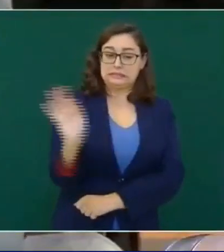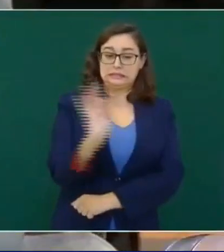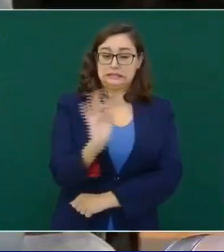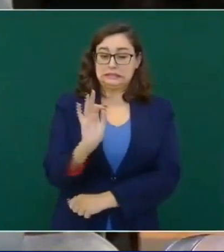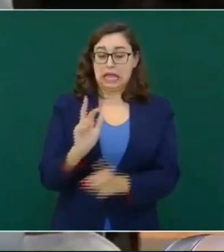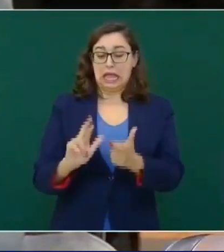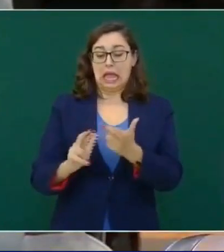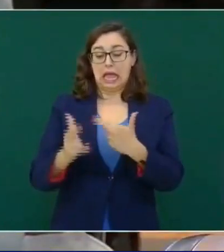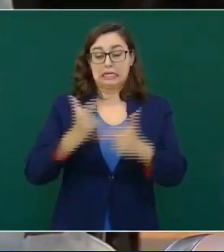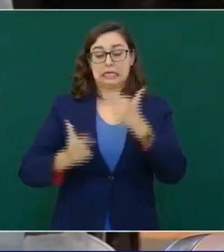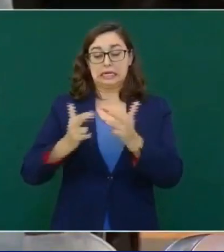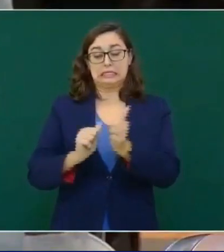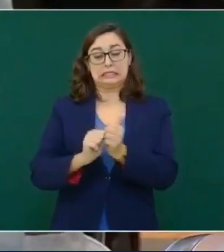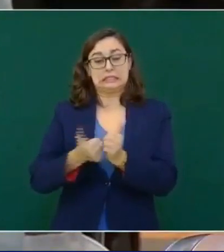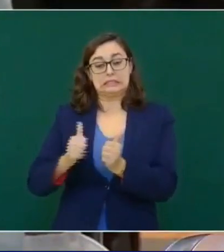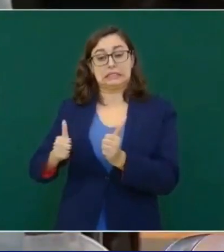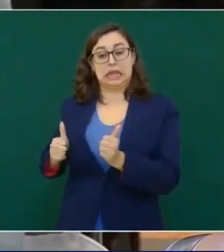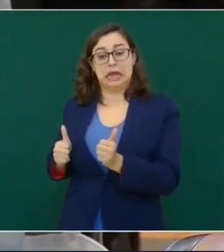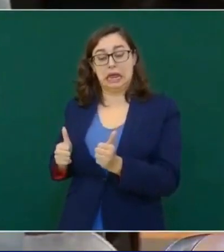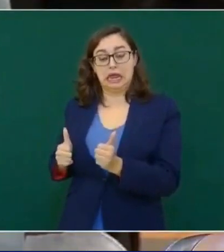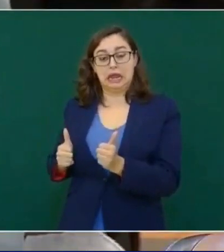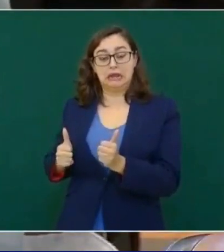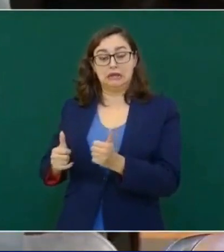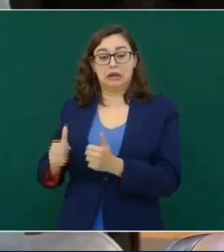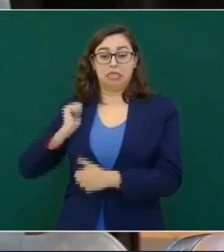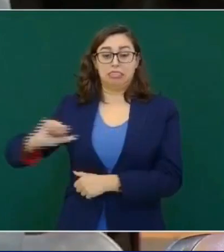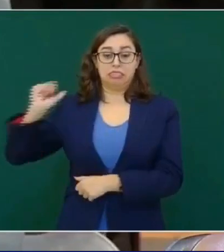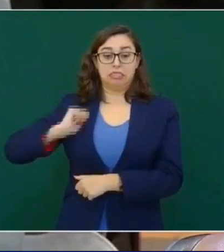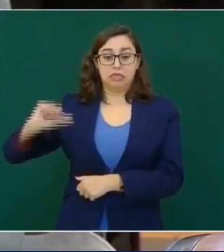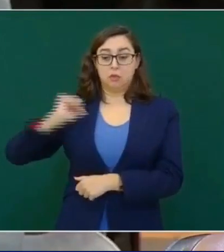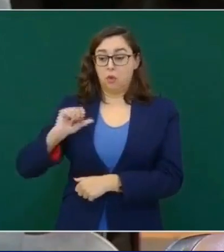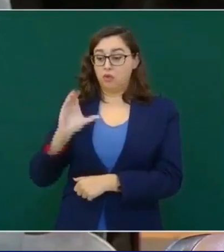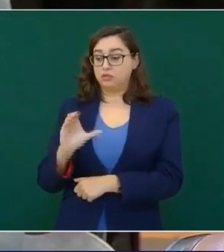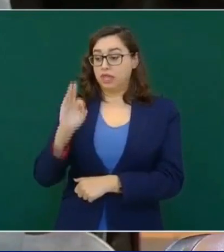retomando el monopolio de la CFE en este sector, que contraviene preceptos del Tratado Comercial